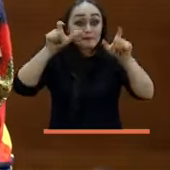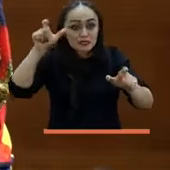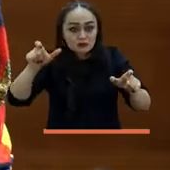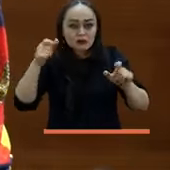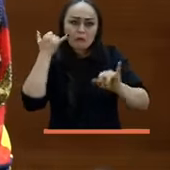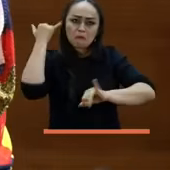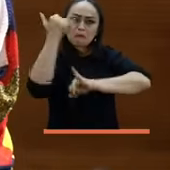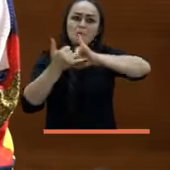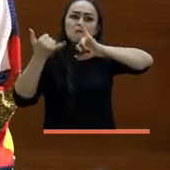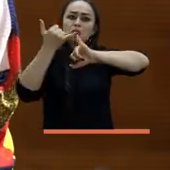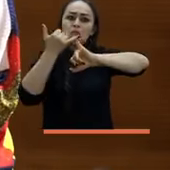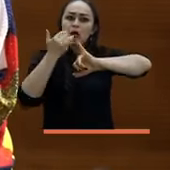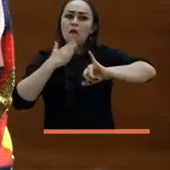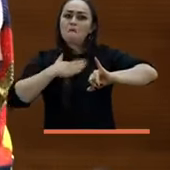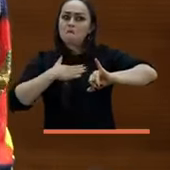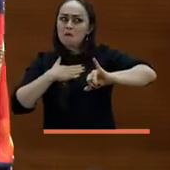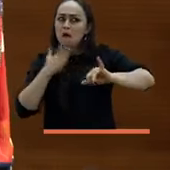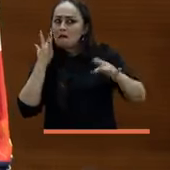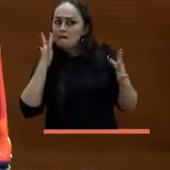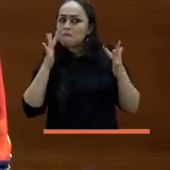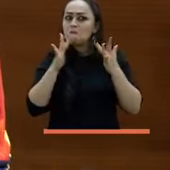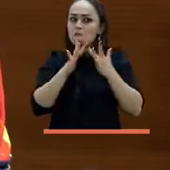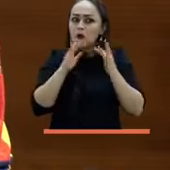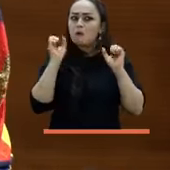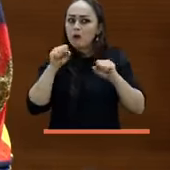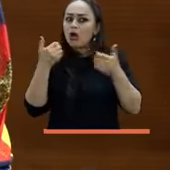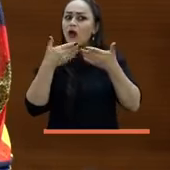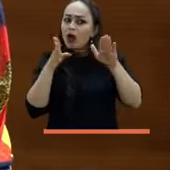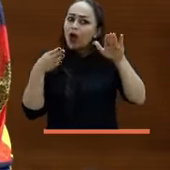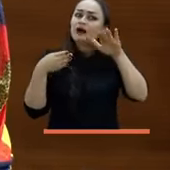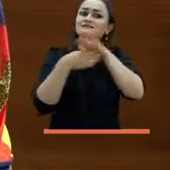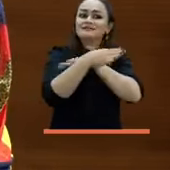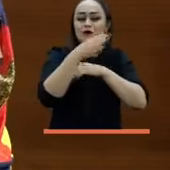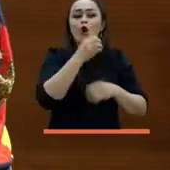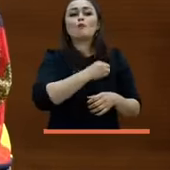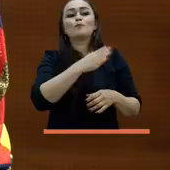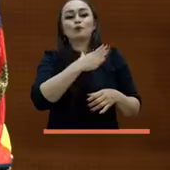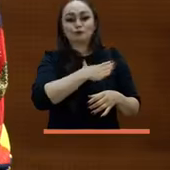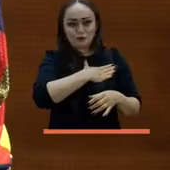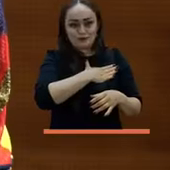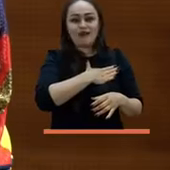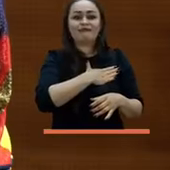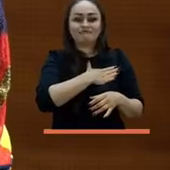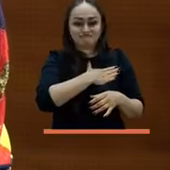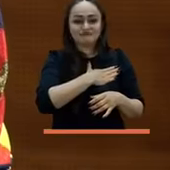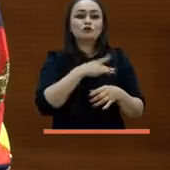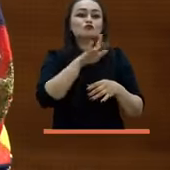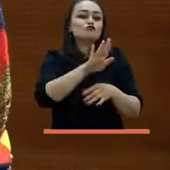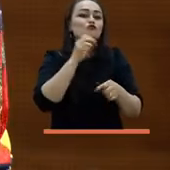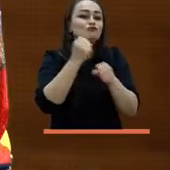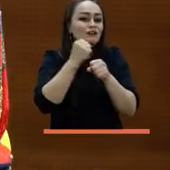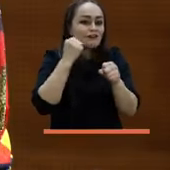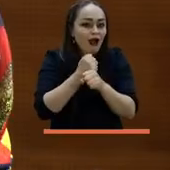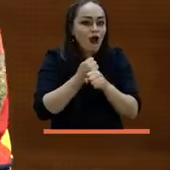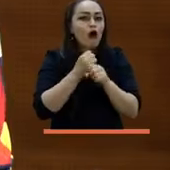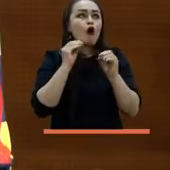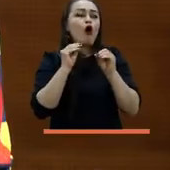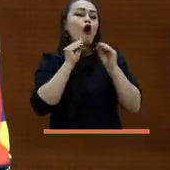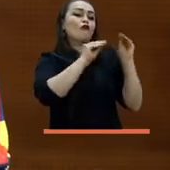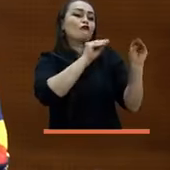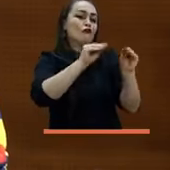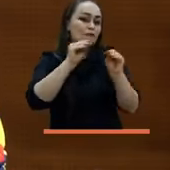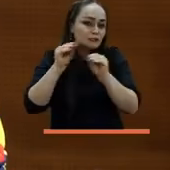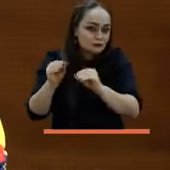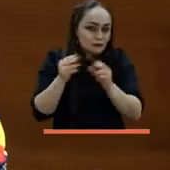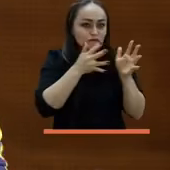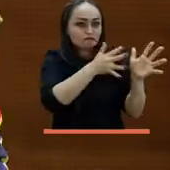identificadas o no puedan acceder a las oportunidades que tenemos tanto laborales como formativas entonces que me